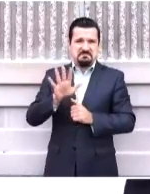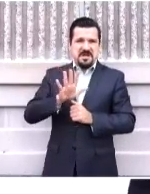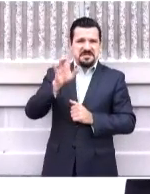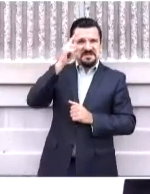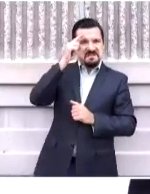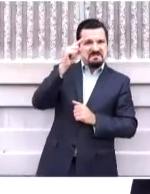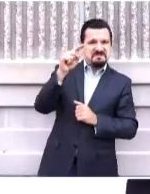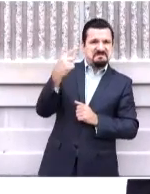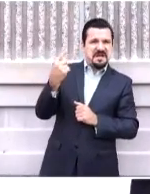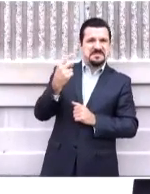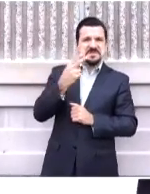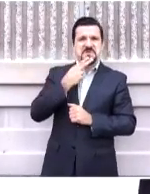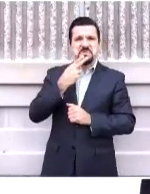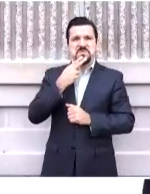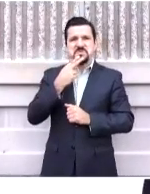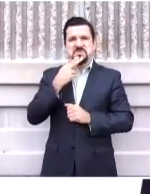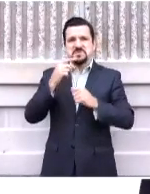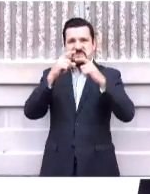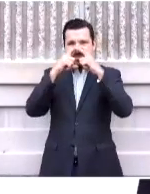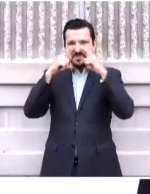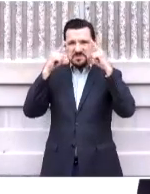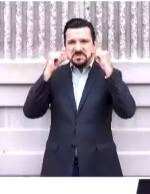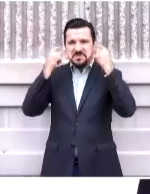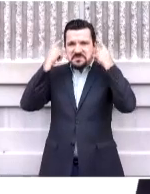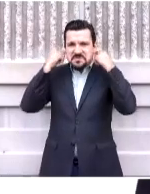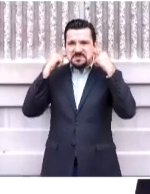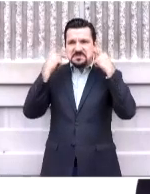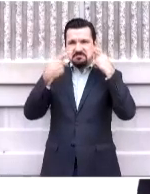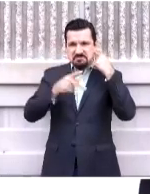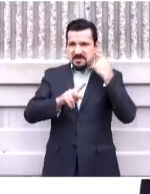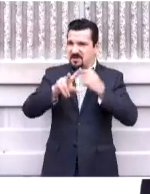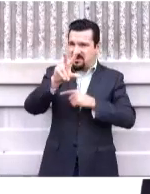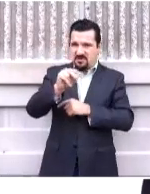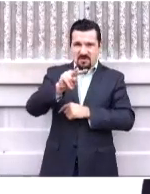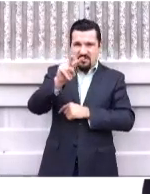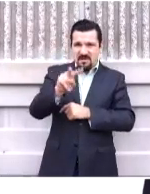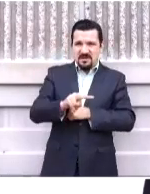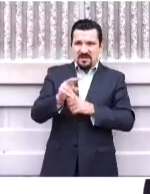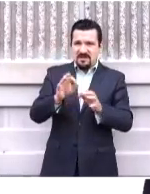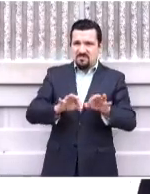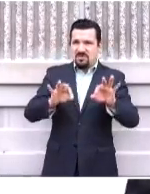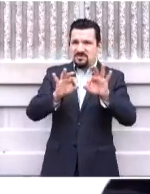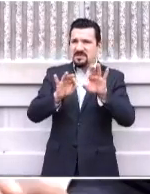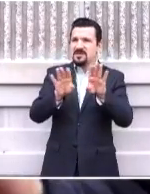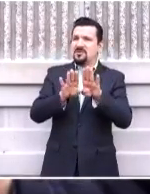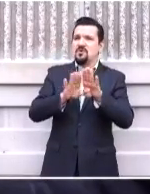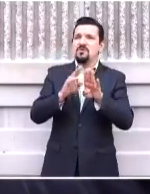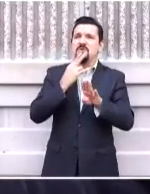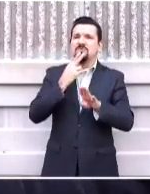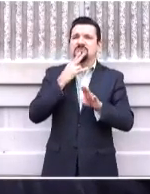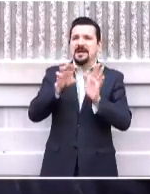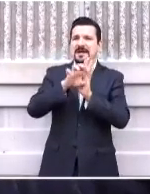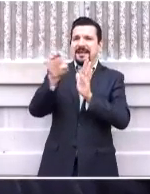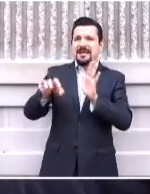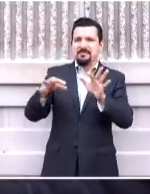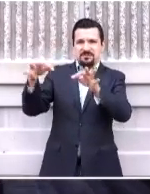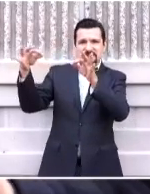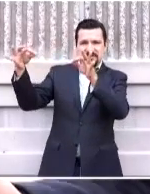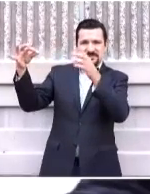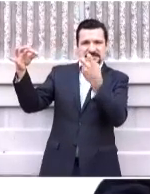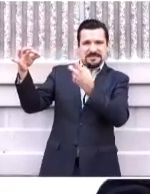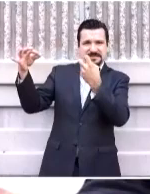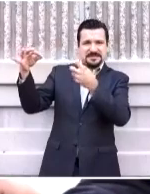sencillo usar los cubrebocas, pero no tiene su lado. Por ejemplo, tengo este